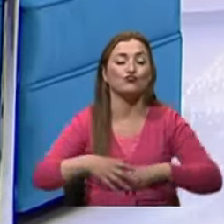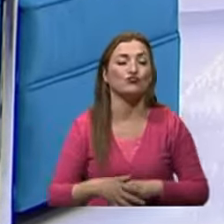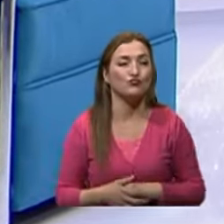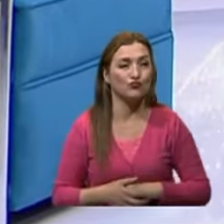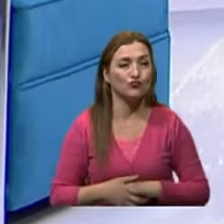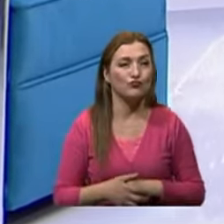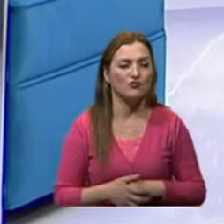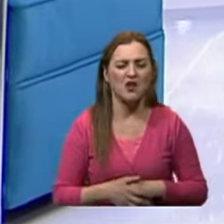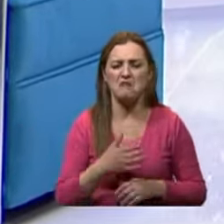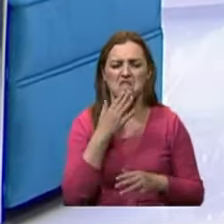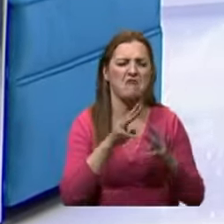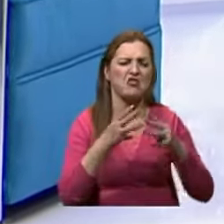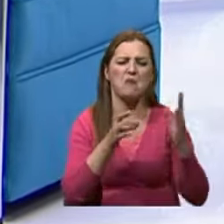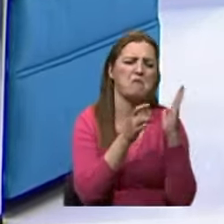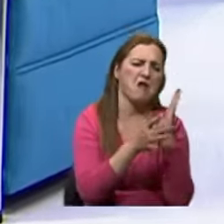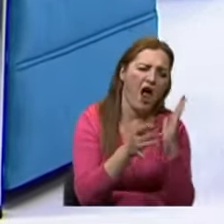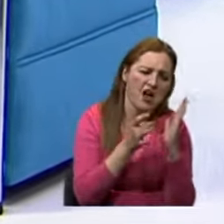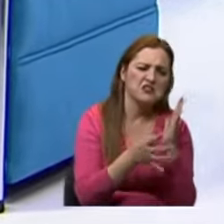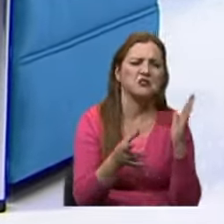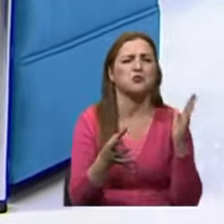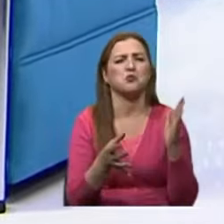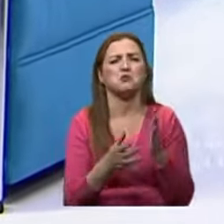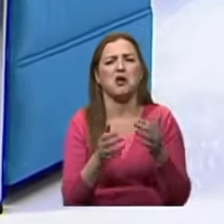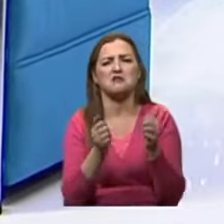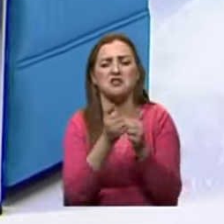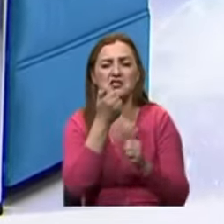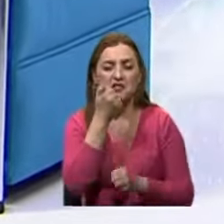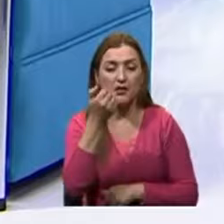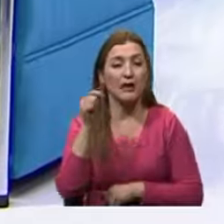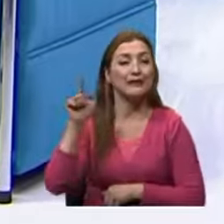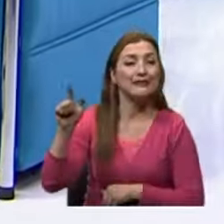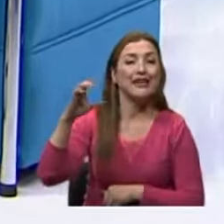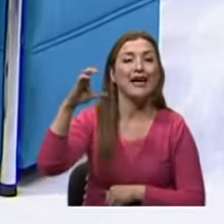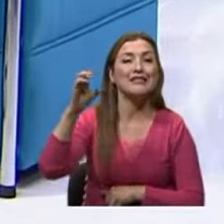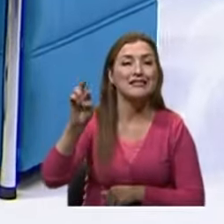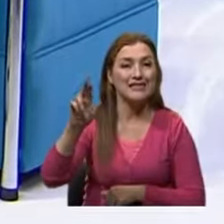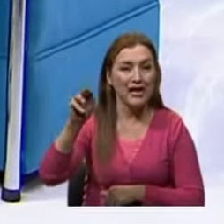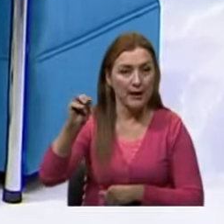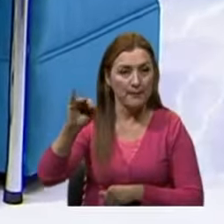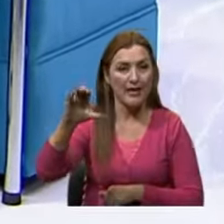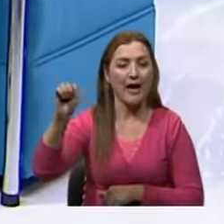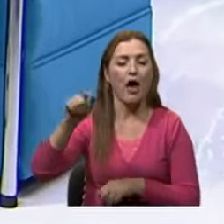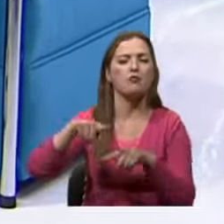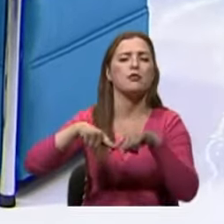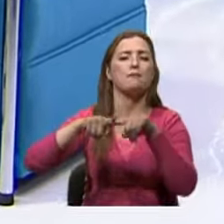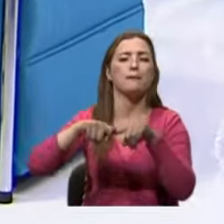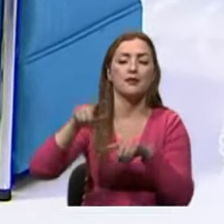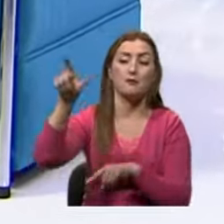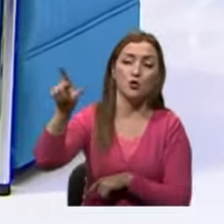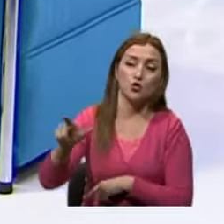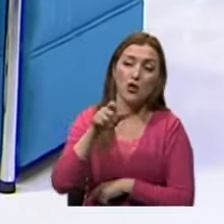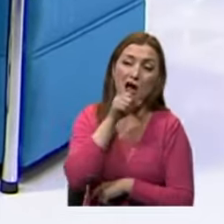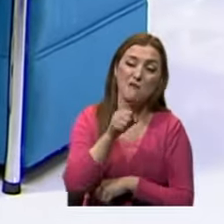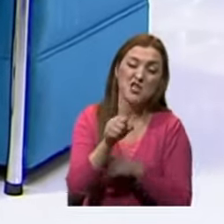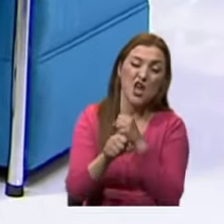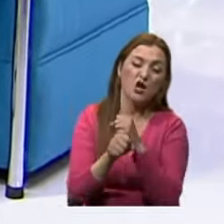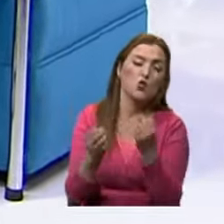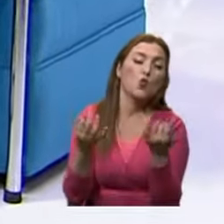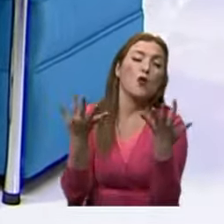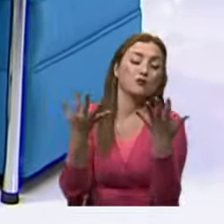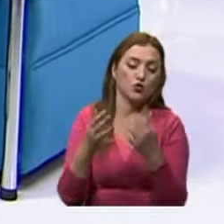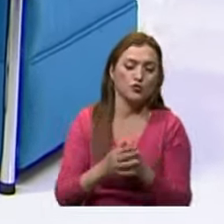de titanio, de plástico. Esta cabeza, por ejemplo, es de cerámica. Los implantes y los componentes dependen de la edad del paciente y del tipo del